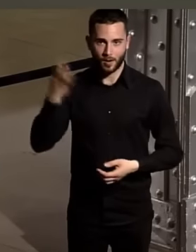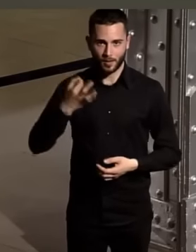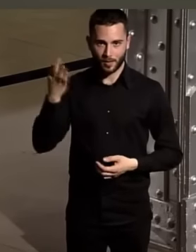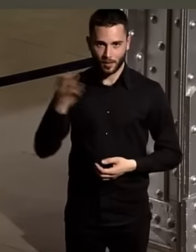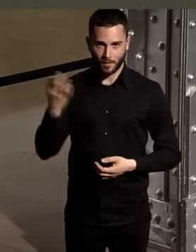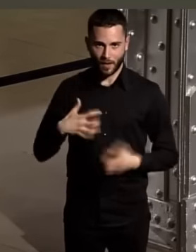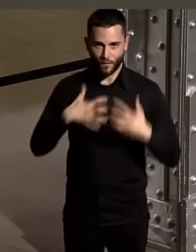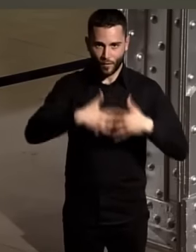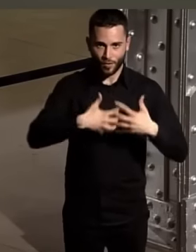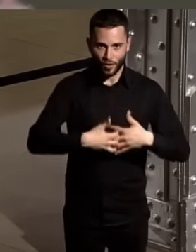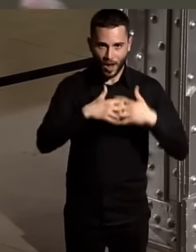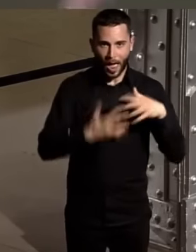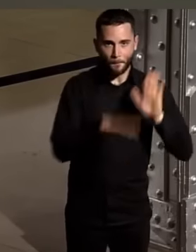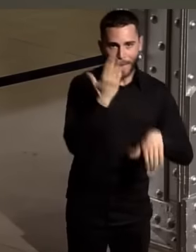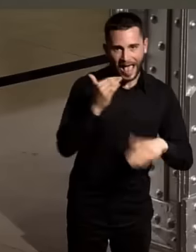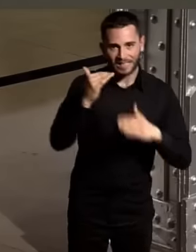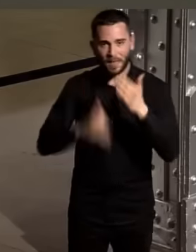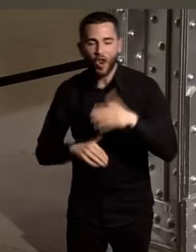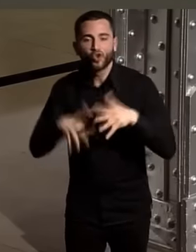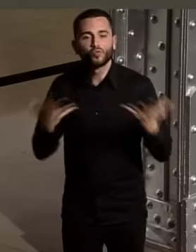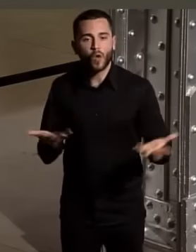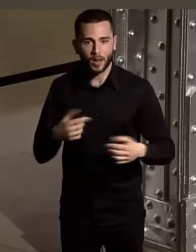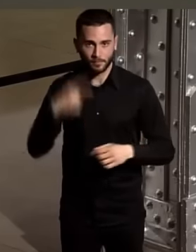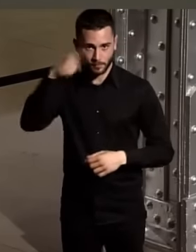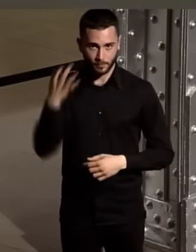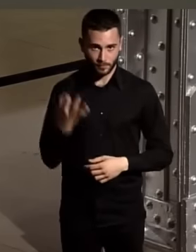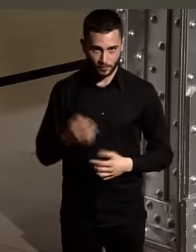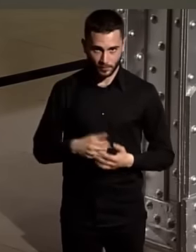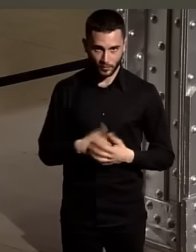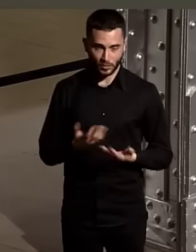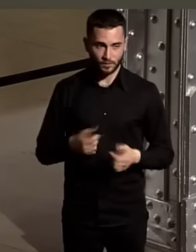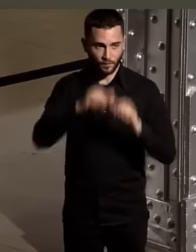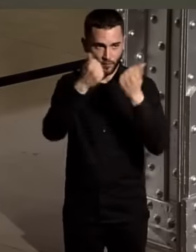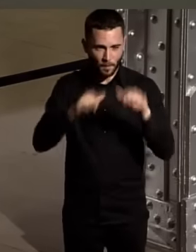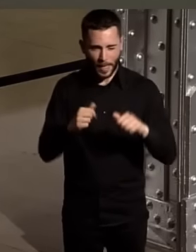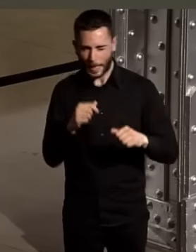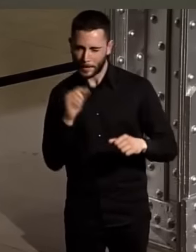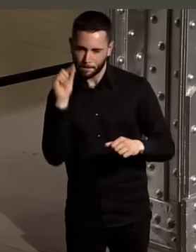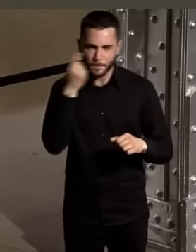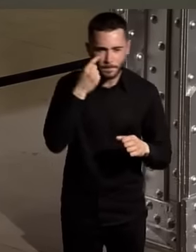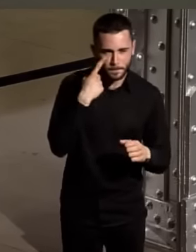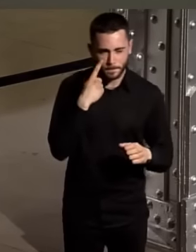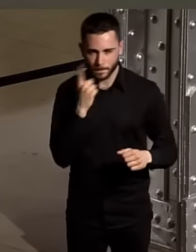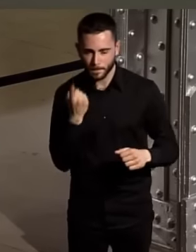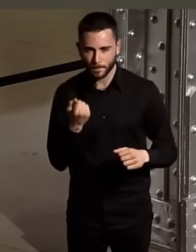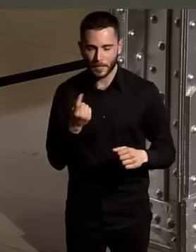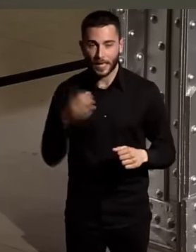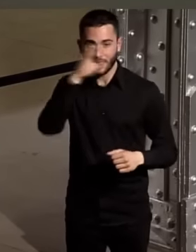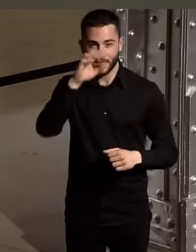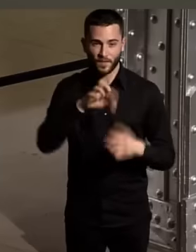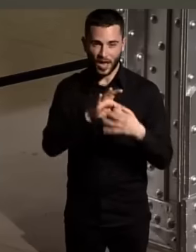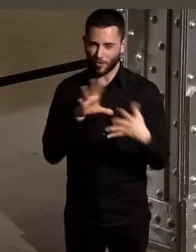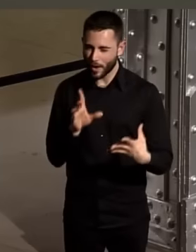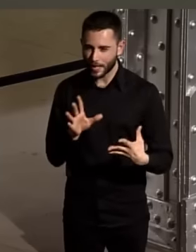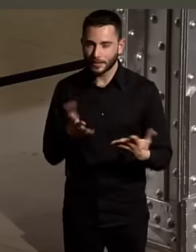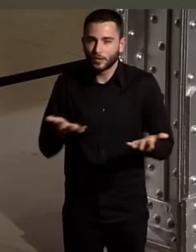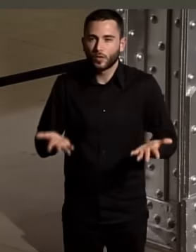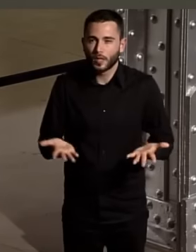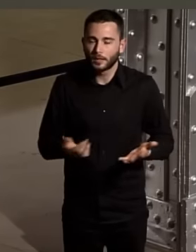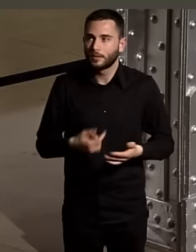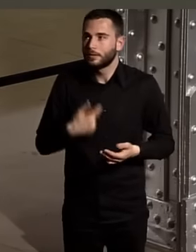qué funciona más y qué funciona menos después sobre métodos así de manera más intuitiva que no es científica te podría decir